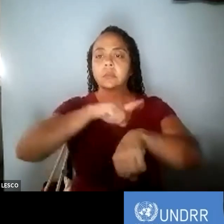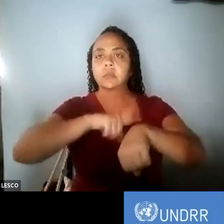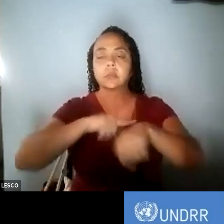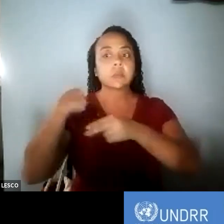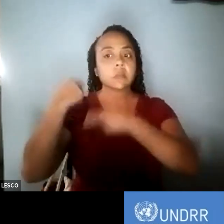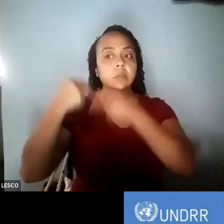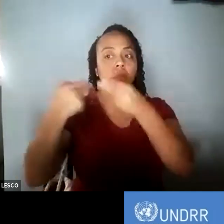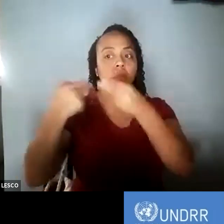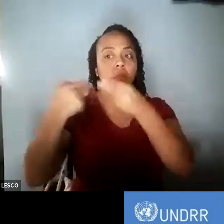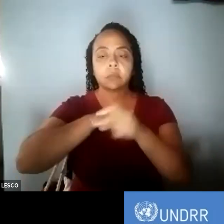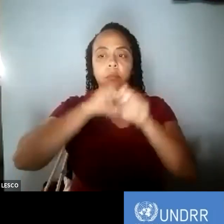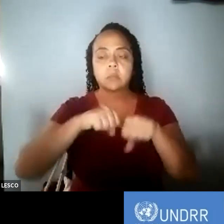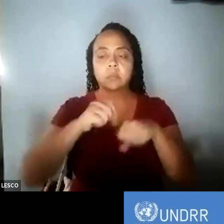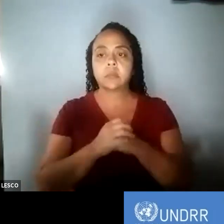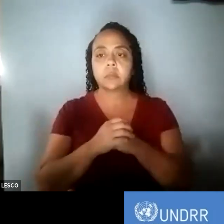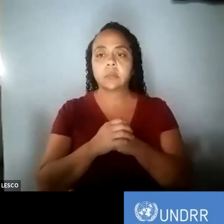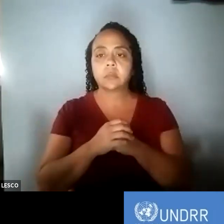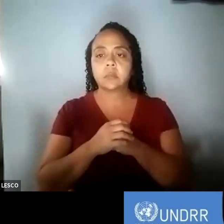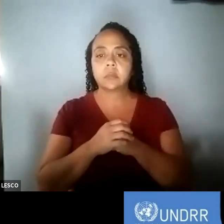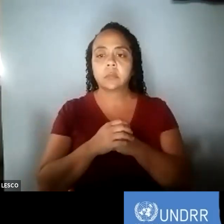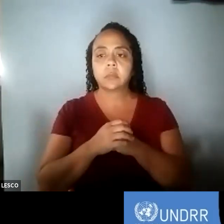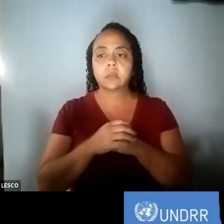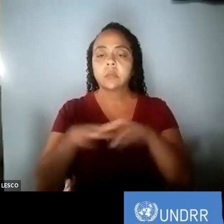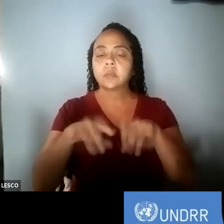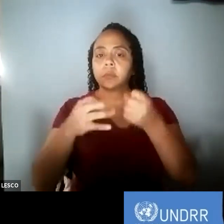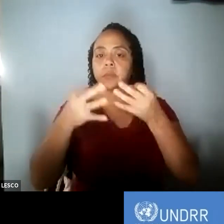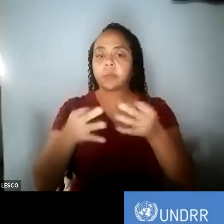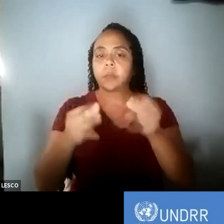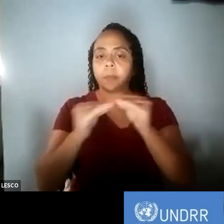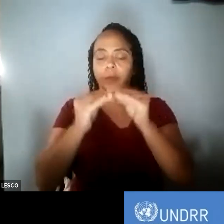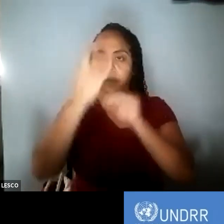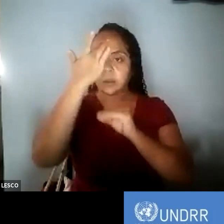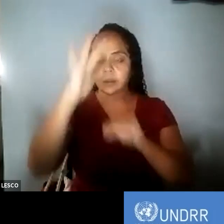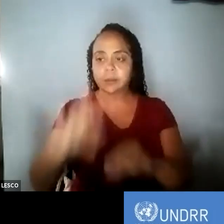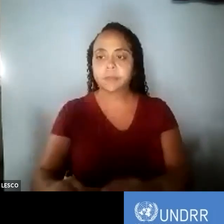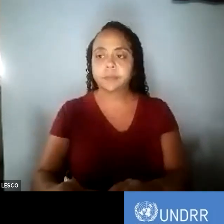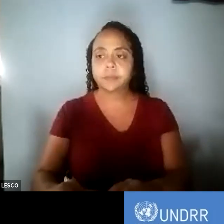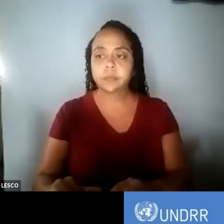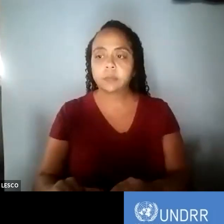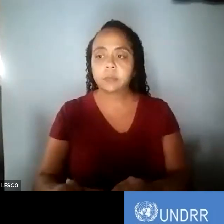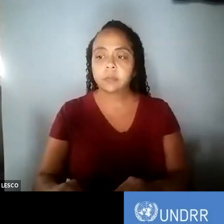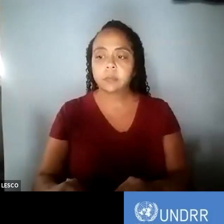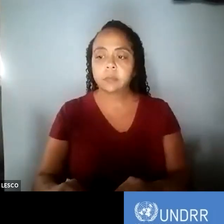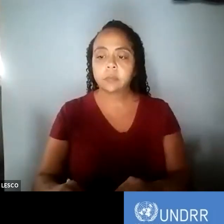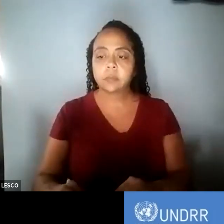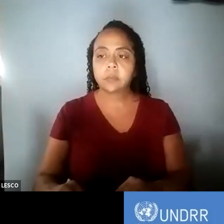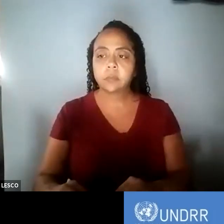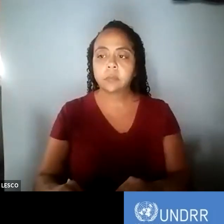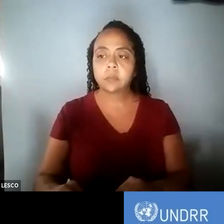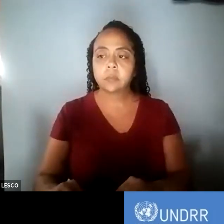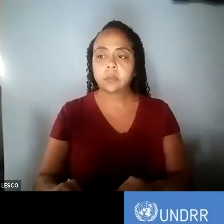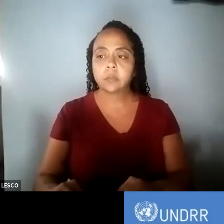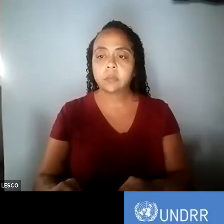podemos tomar decisiones más más inteligentes y creo que a nivel internacional tenemos muchísimas